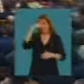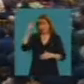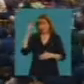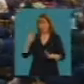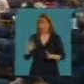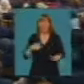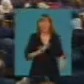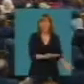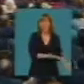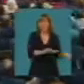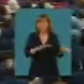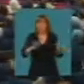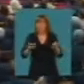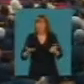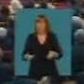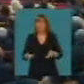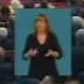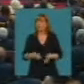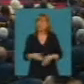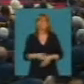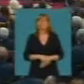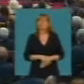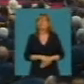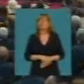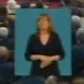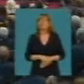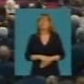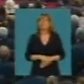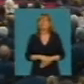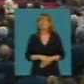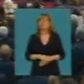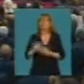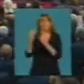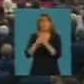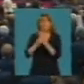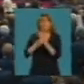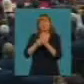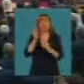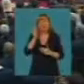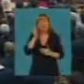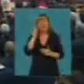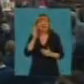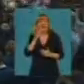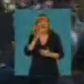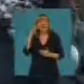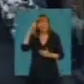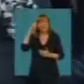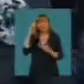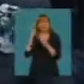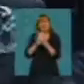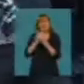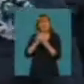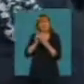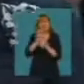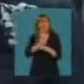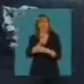a continuación, la señora doctora Nilda Zenia Garré como Ministra de Seguridad.